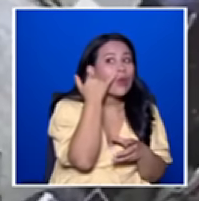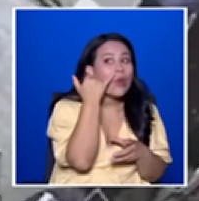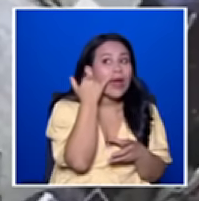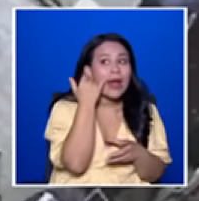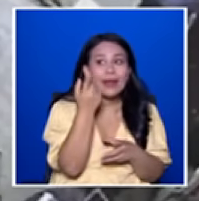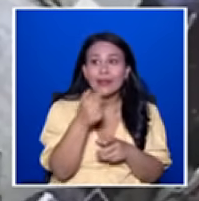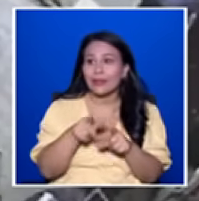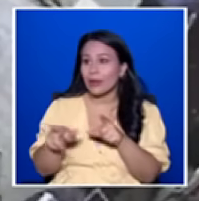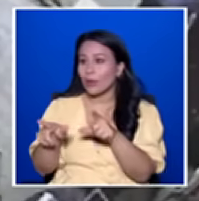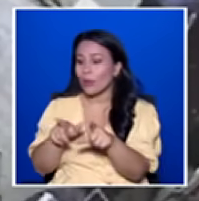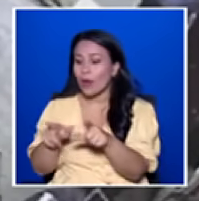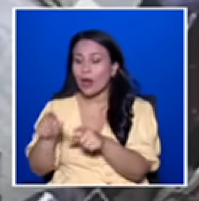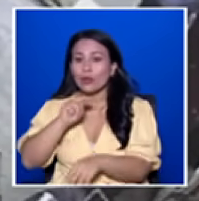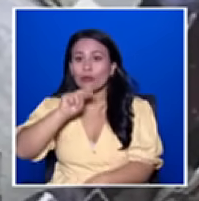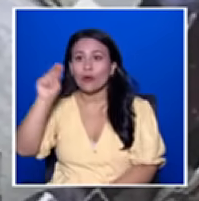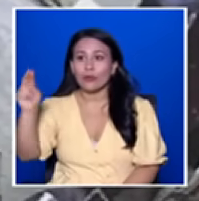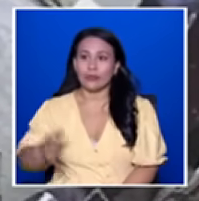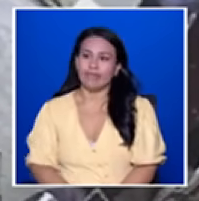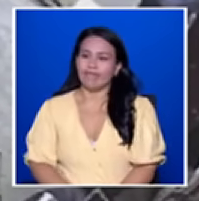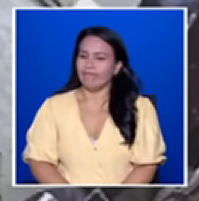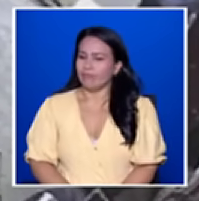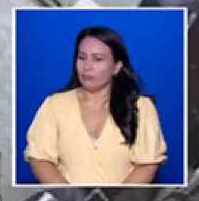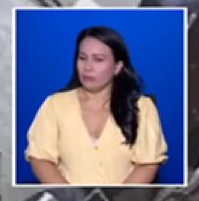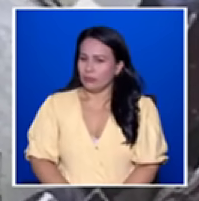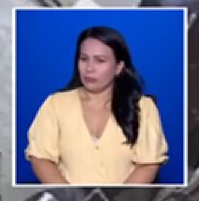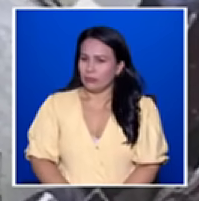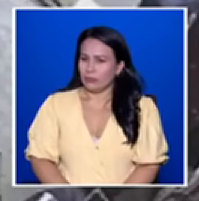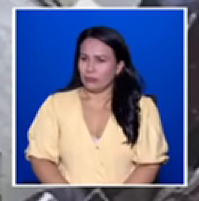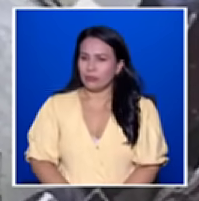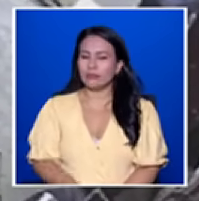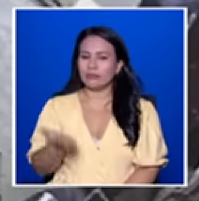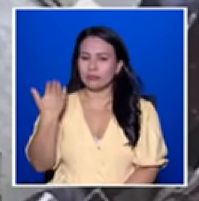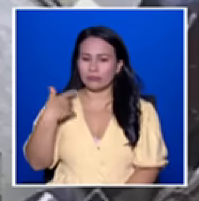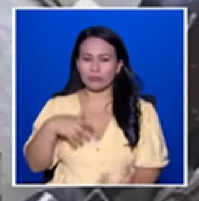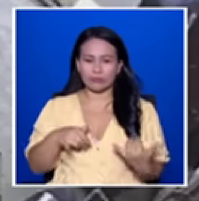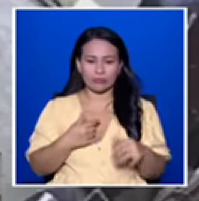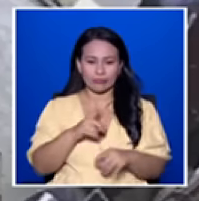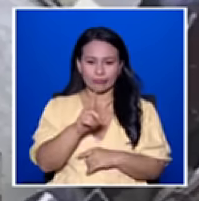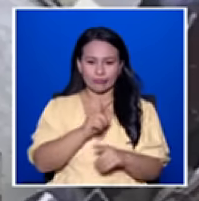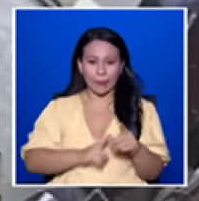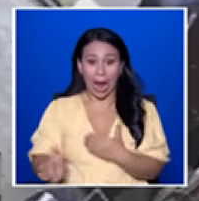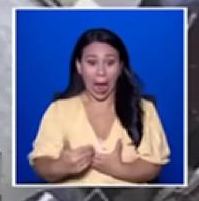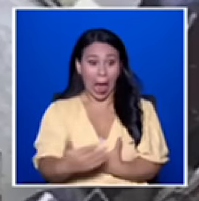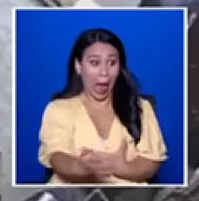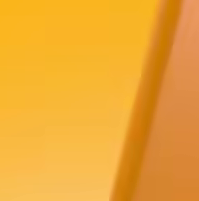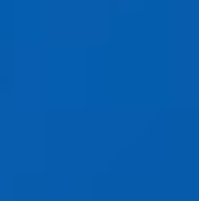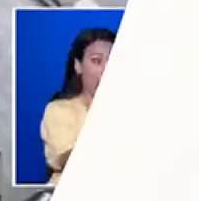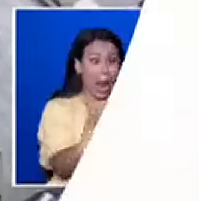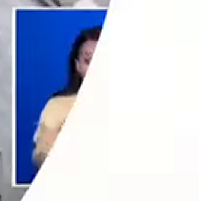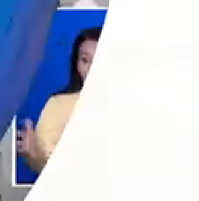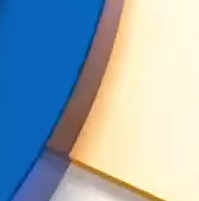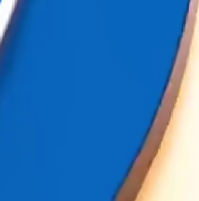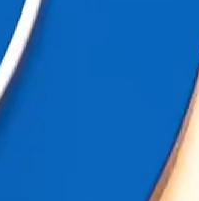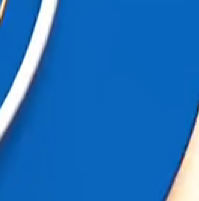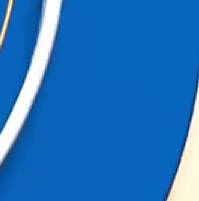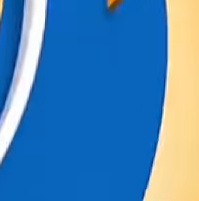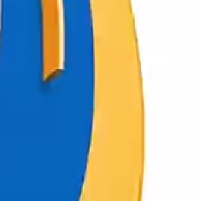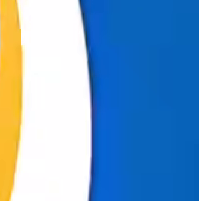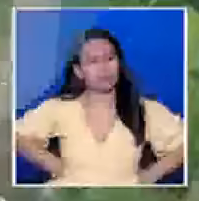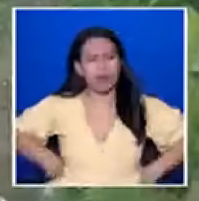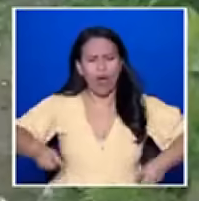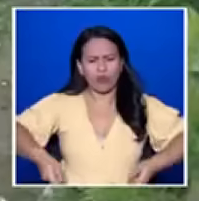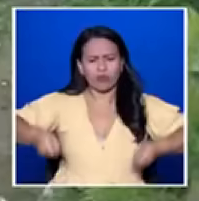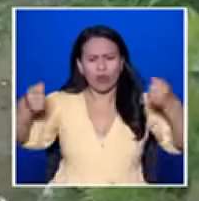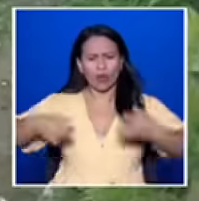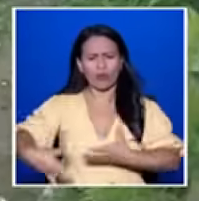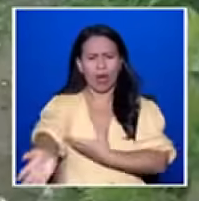de ese sector del norte de Guayaquil. Es como esos juegos que había antes en los programas concursos, ¿no? Agarra lo que puedes, porque todos lo metieron a esa funda